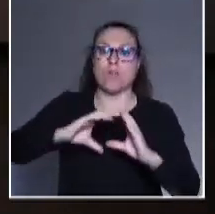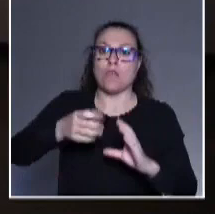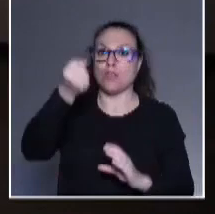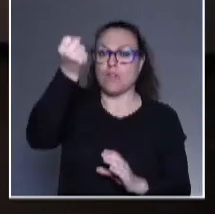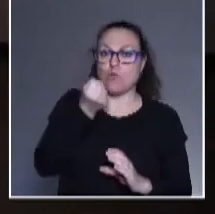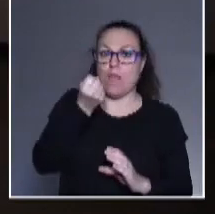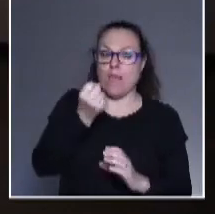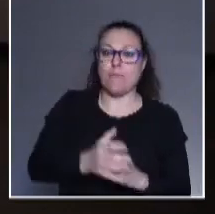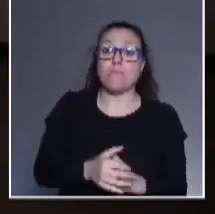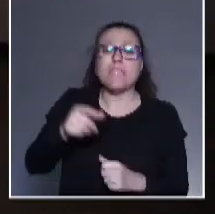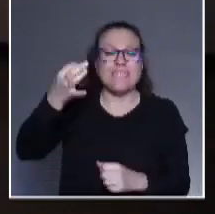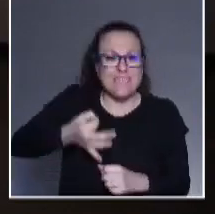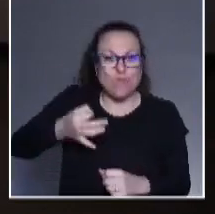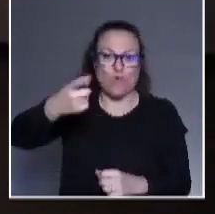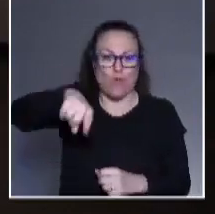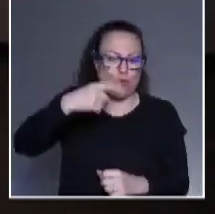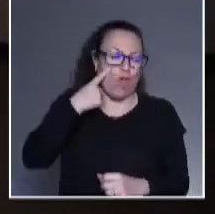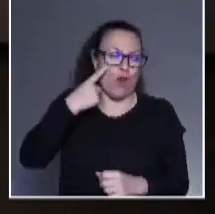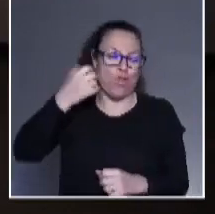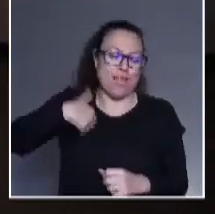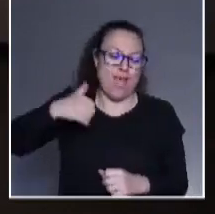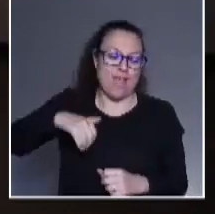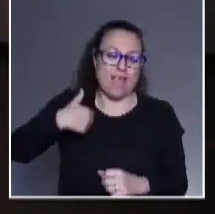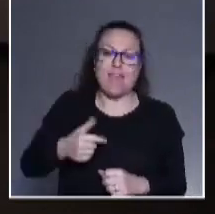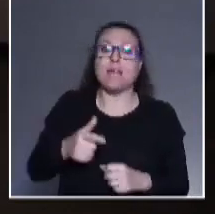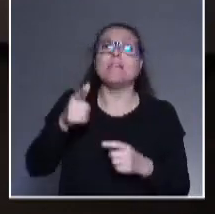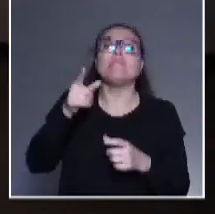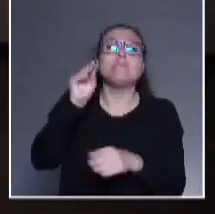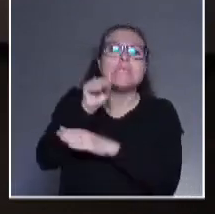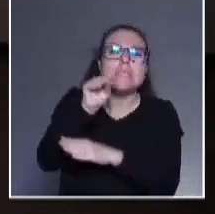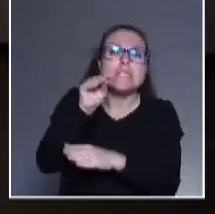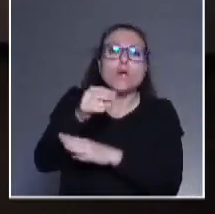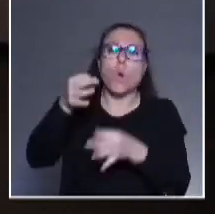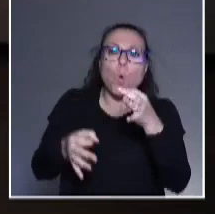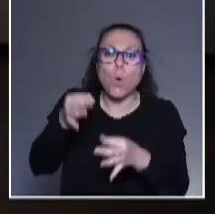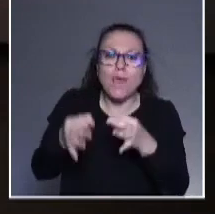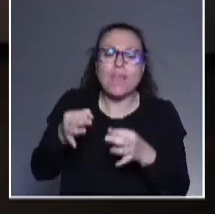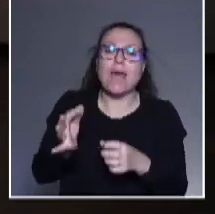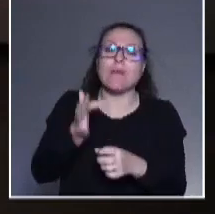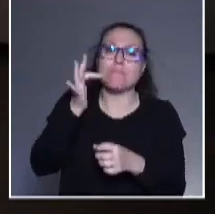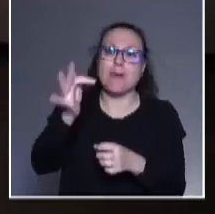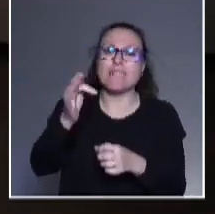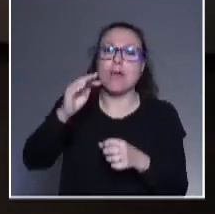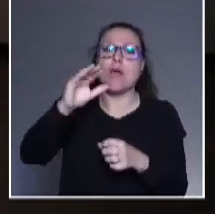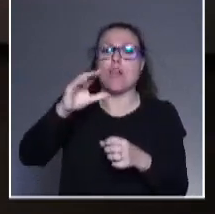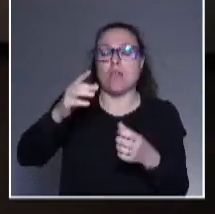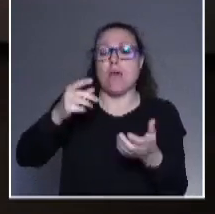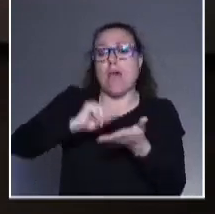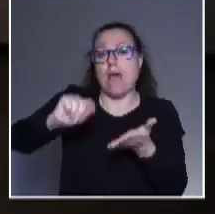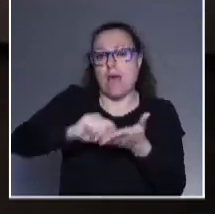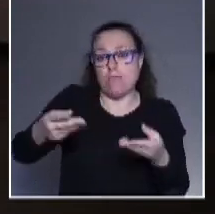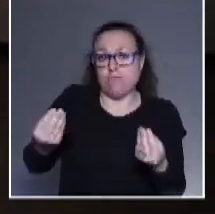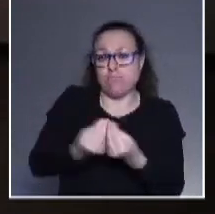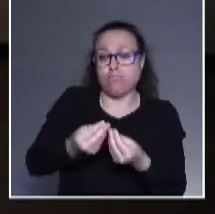tributaria. Seguro que ustedes la conocen, imparte docencia en redacción jurídica y además es coautora de